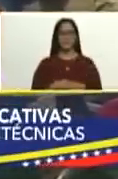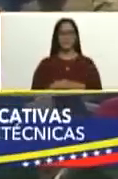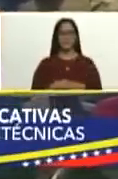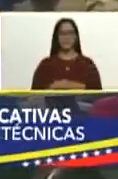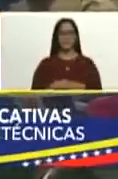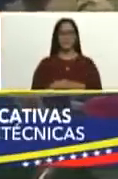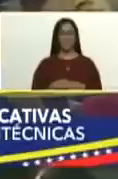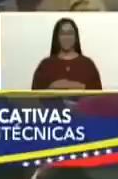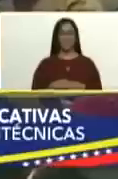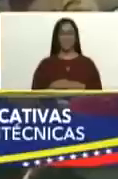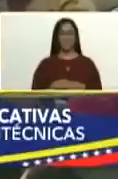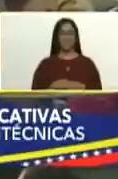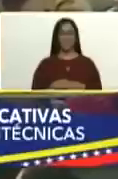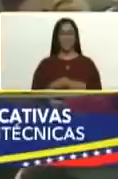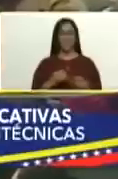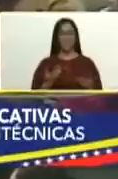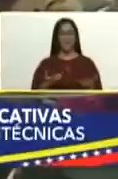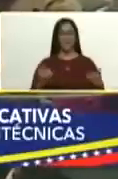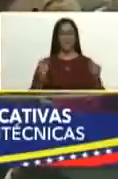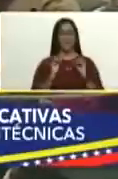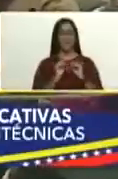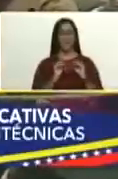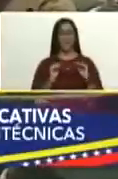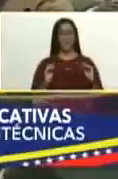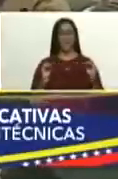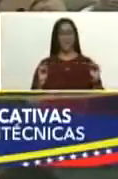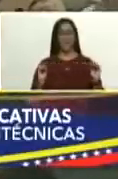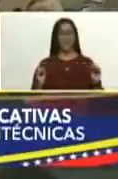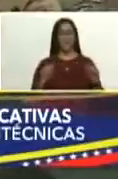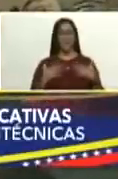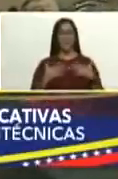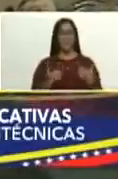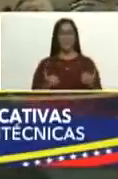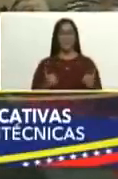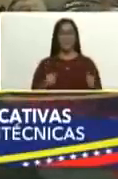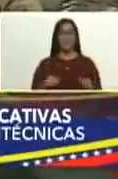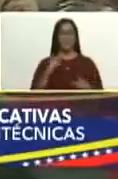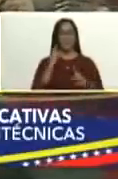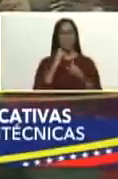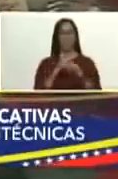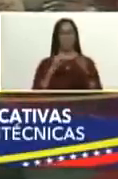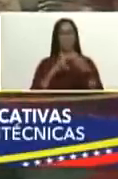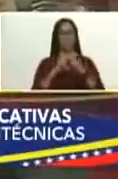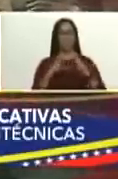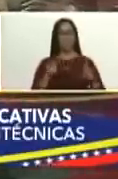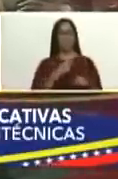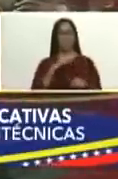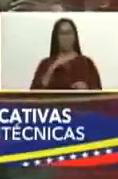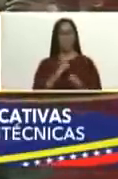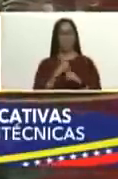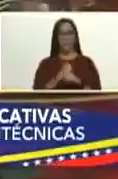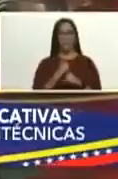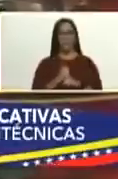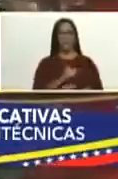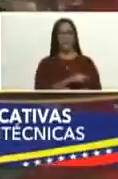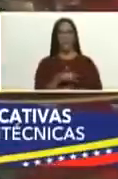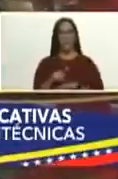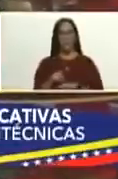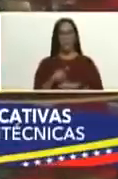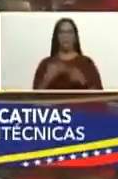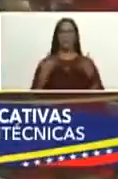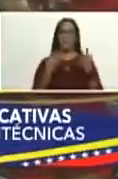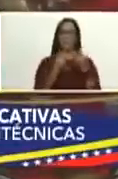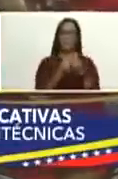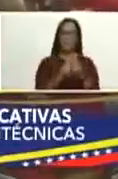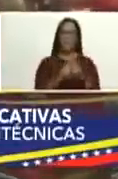empeñado en hacer una convocatoria sana, con sentido de paz, y que nosotros los trabajadores estamos obligados a acompañarle.